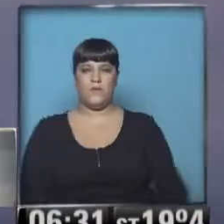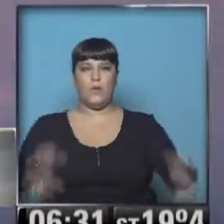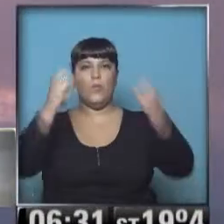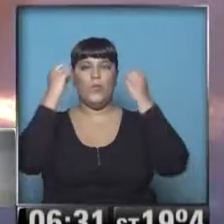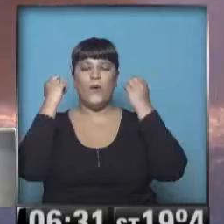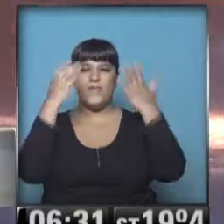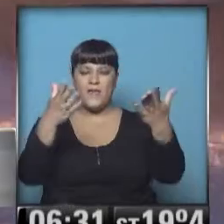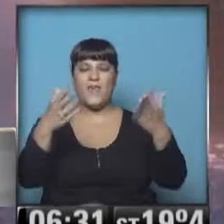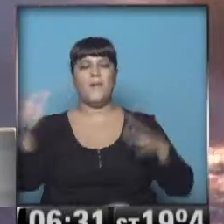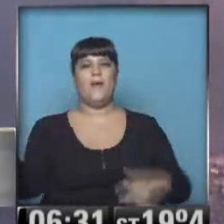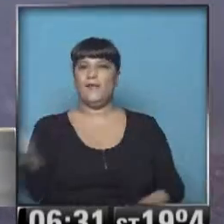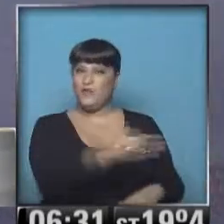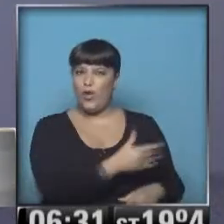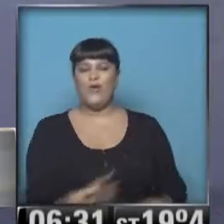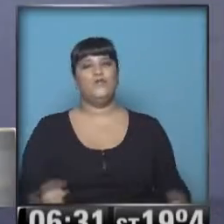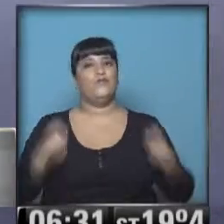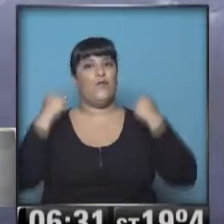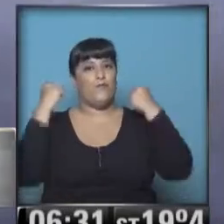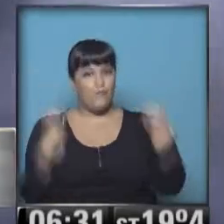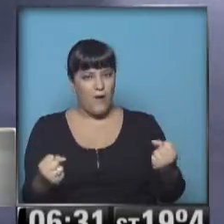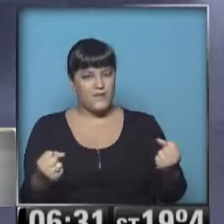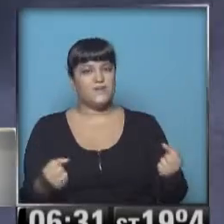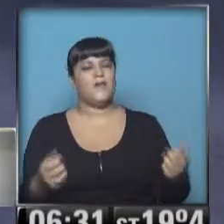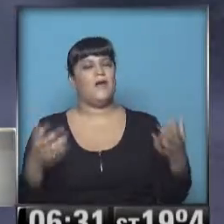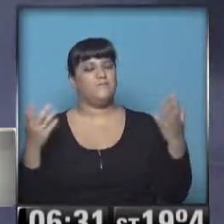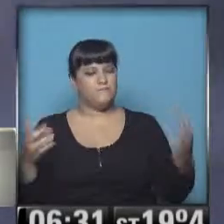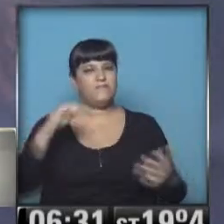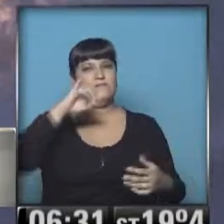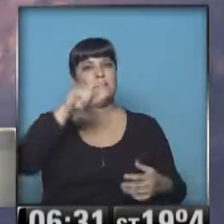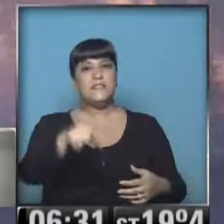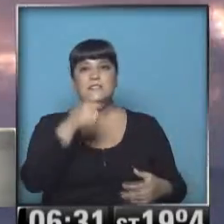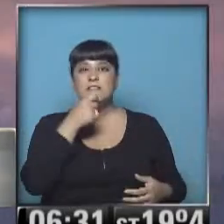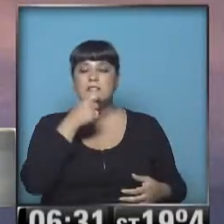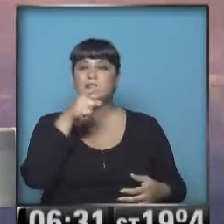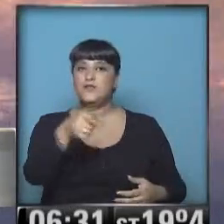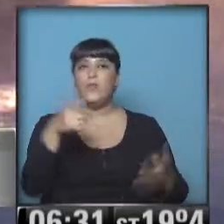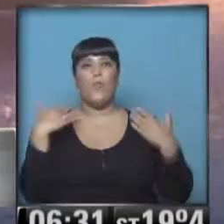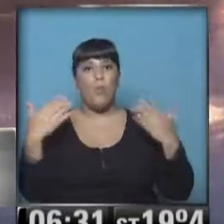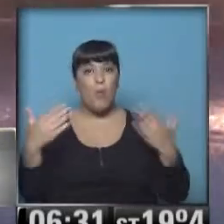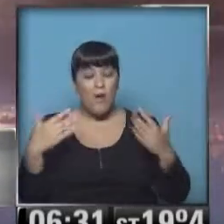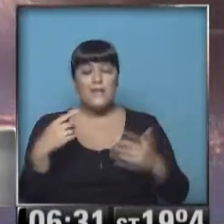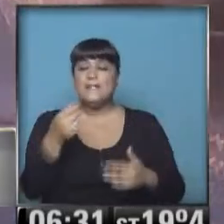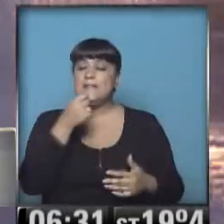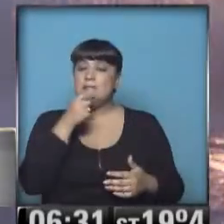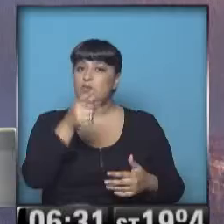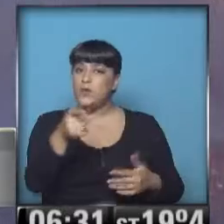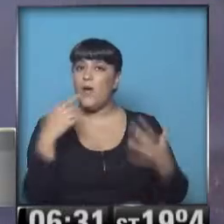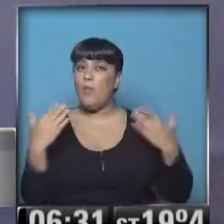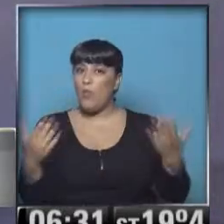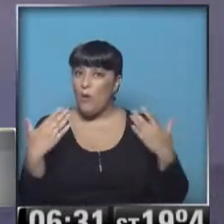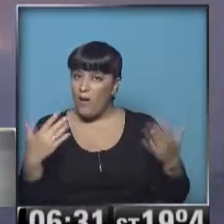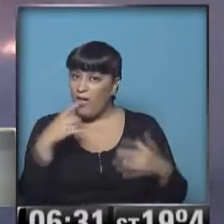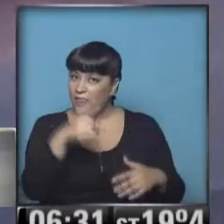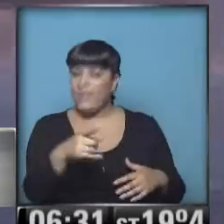buen día para todos. Fuerza y coraje. Y si puede, si es que puede, si